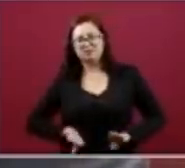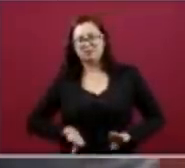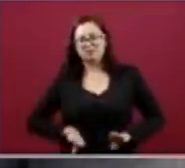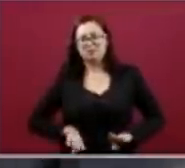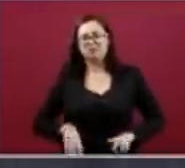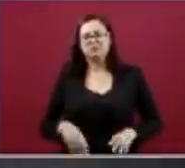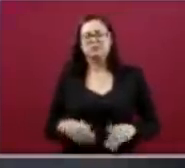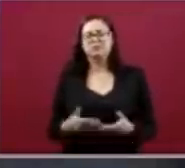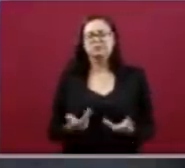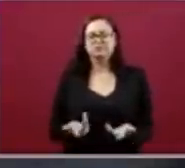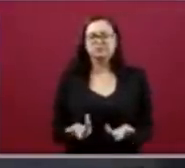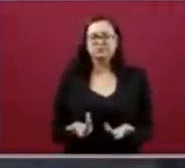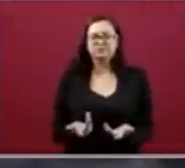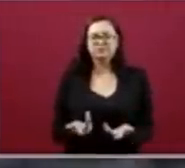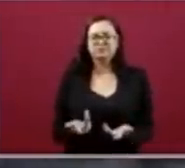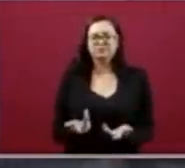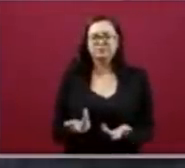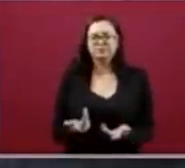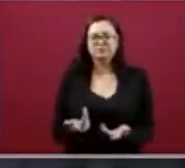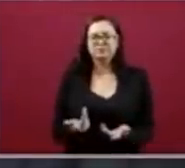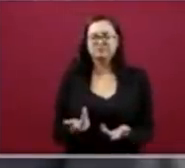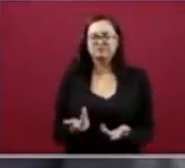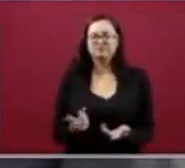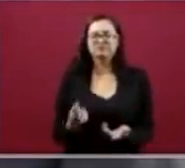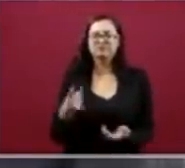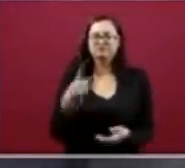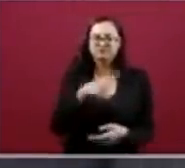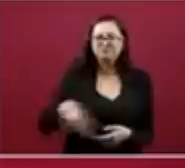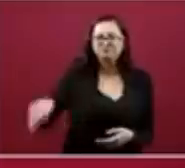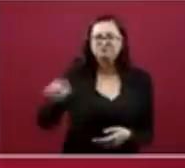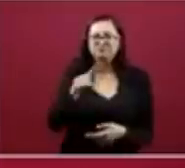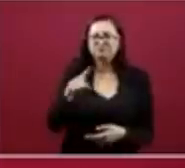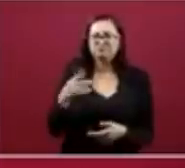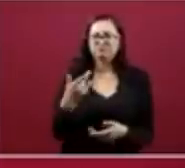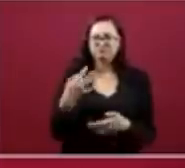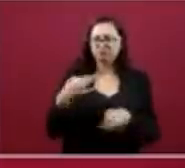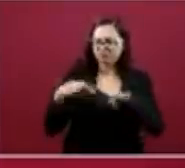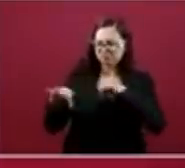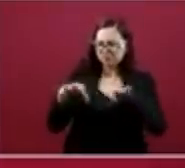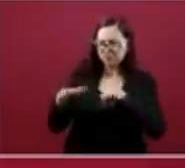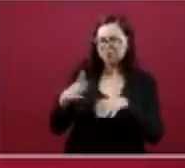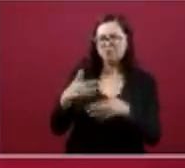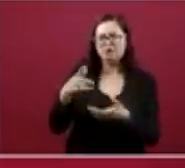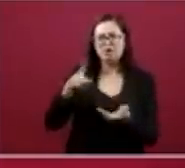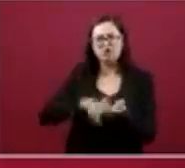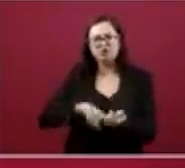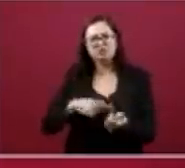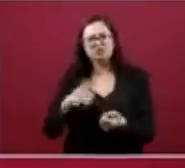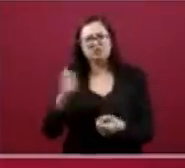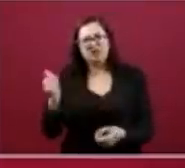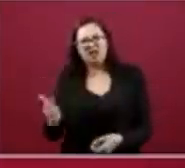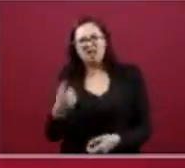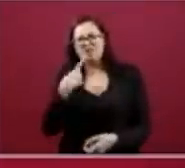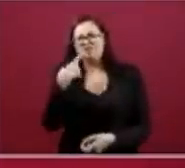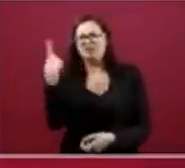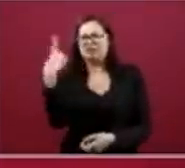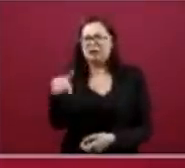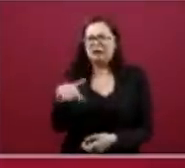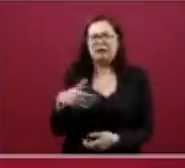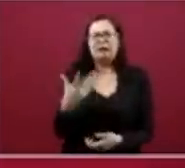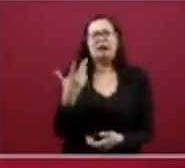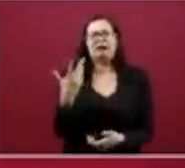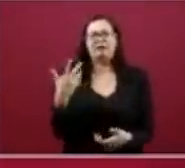De que si es un asunto de justicia laboral que llevan